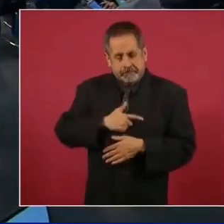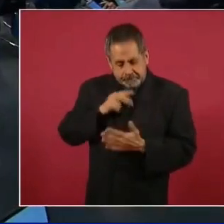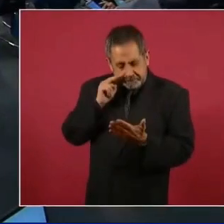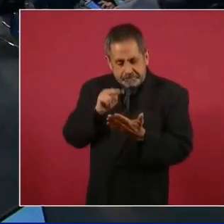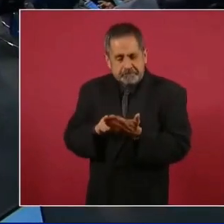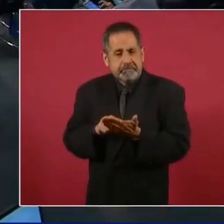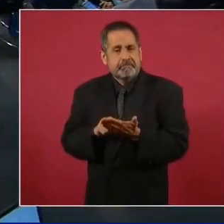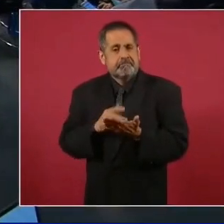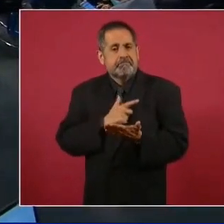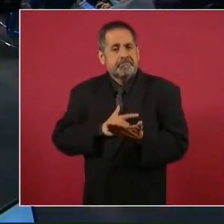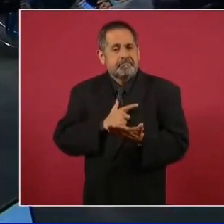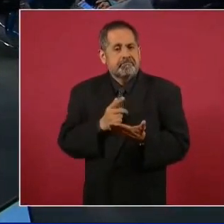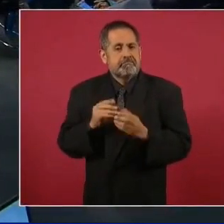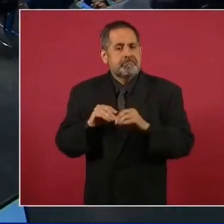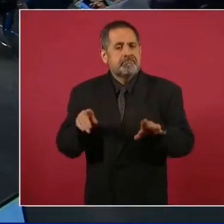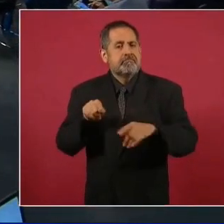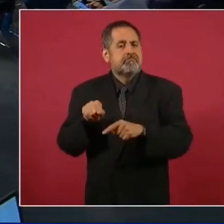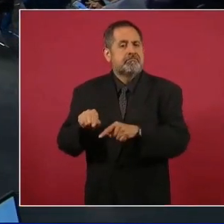el